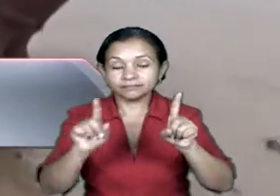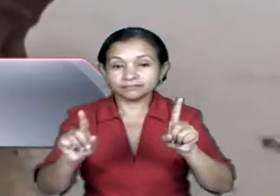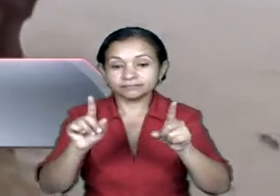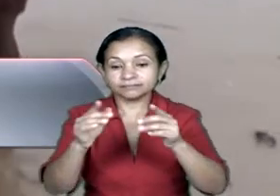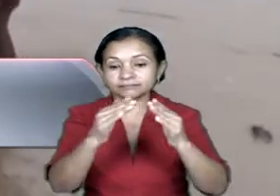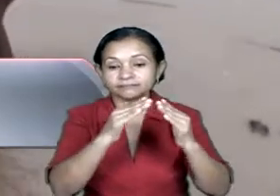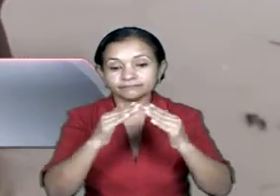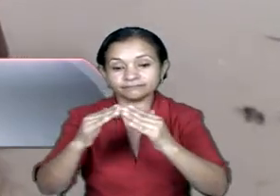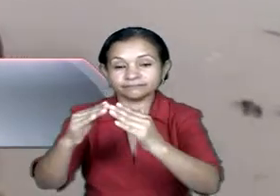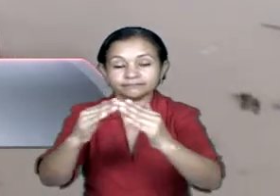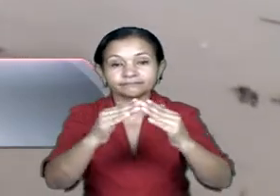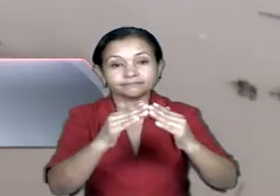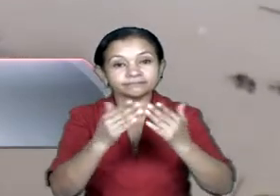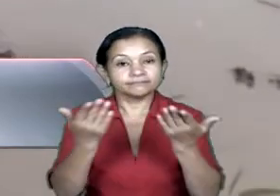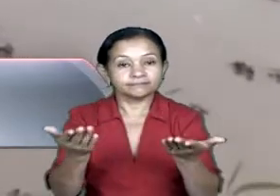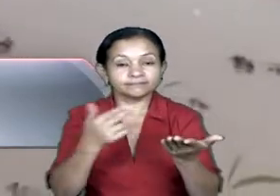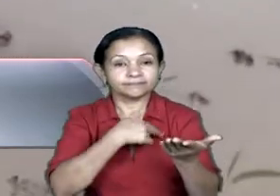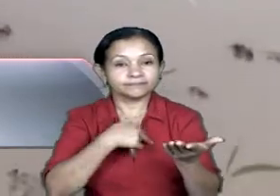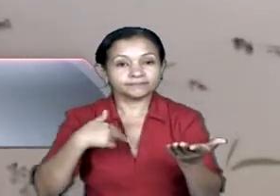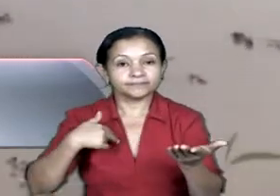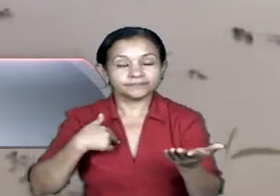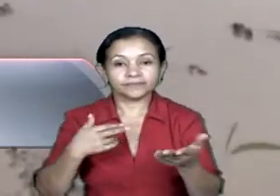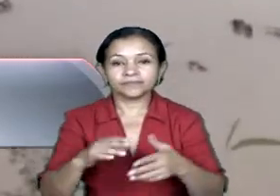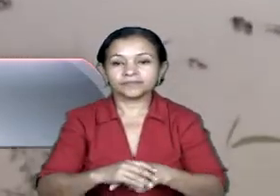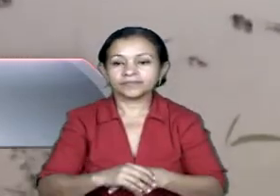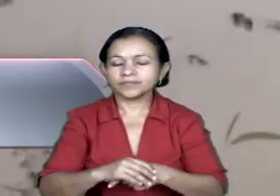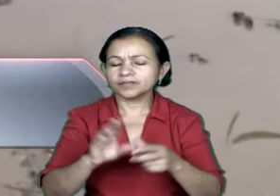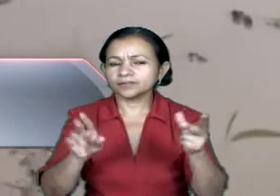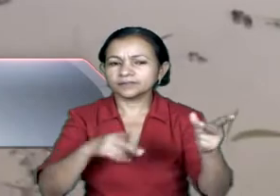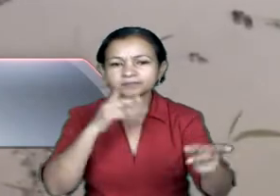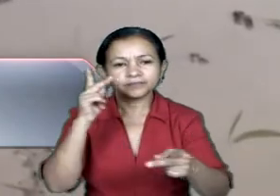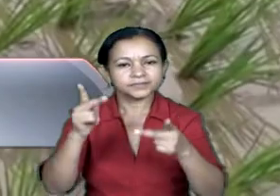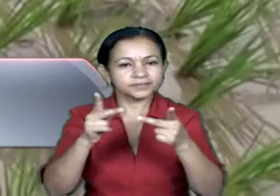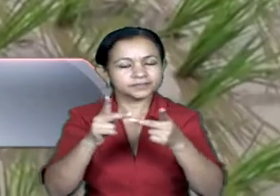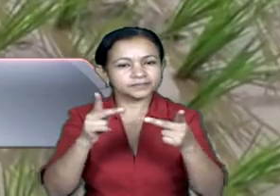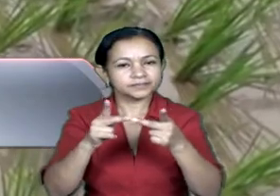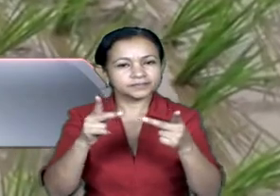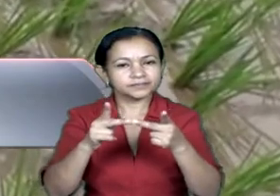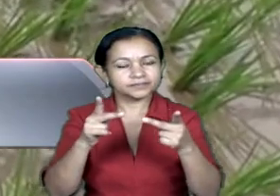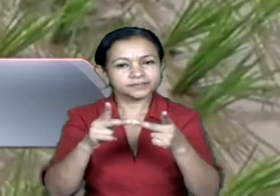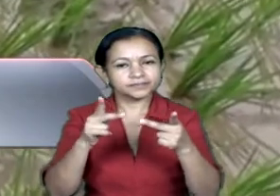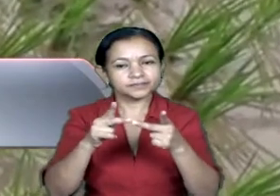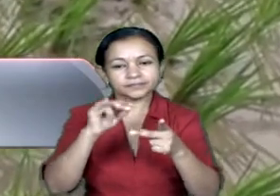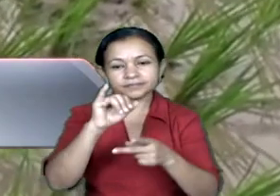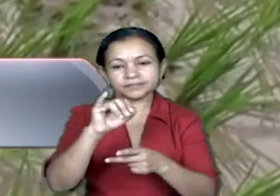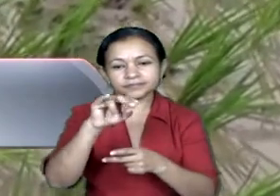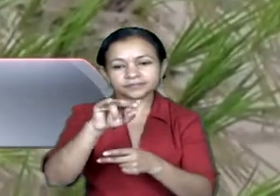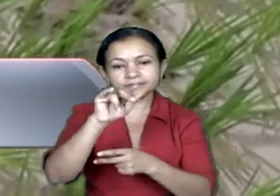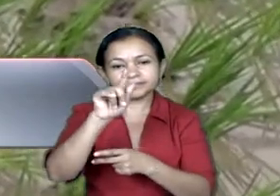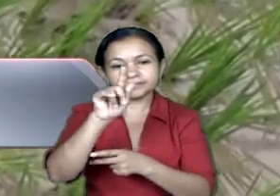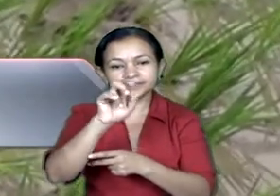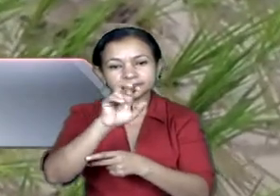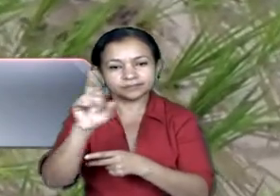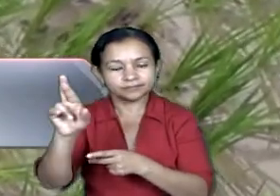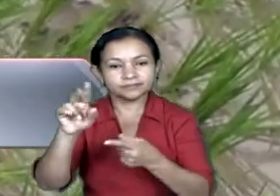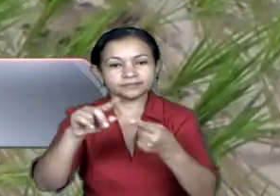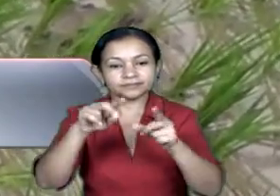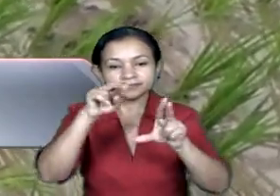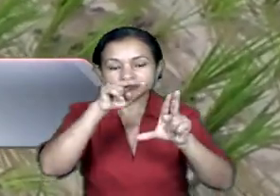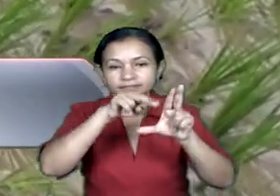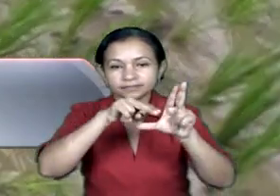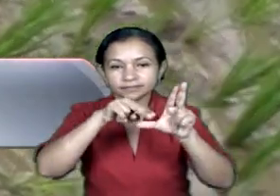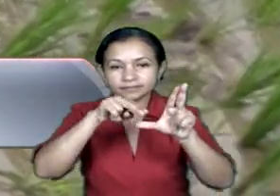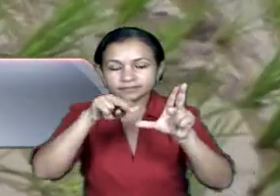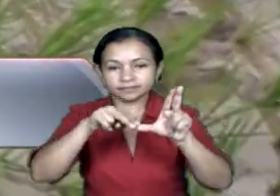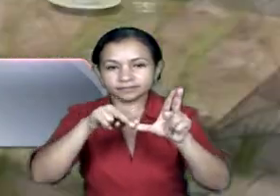comunidades. Va, sí, sí. Un sistema completo, van a estar articulados entonces con INETER, me decía, y SINAPRED. Sí, sí. Como parte de